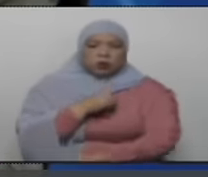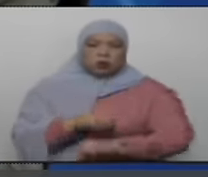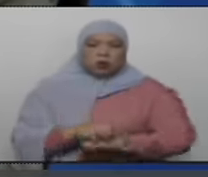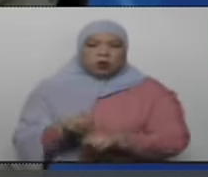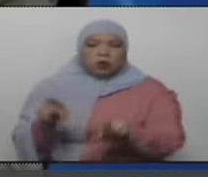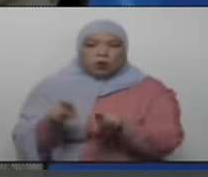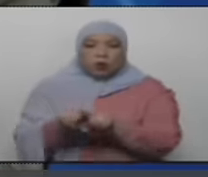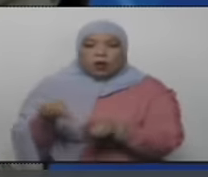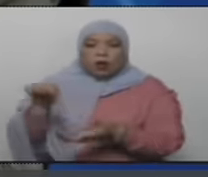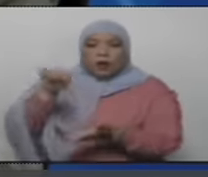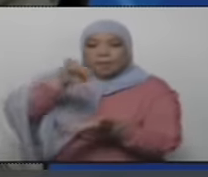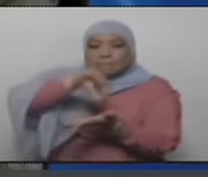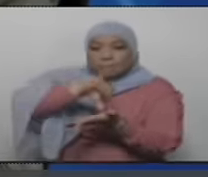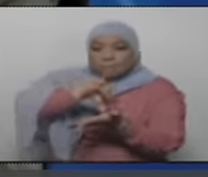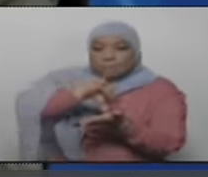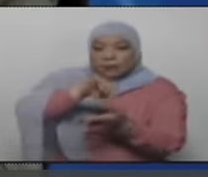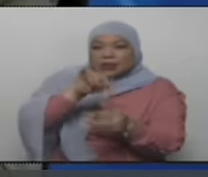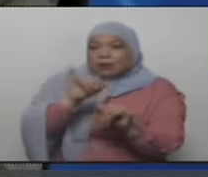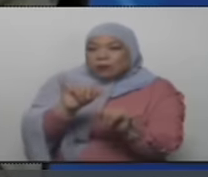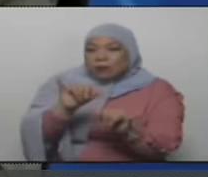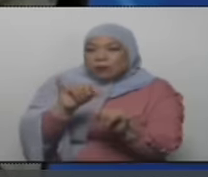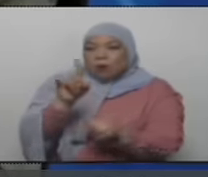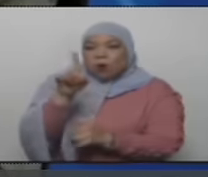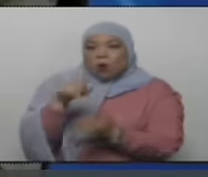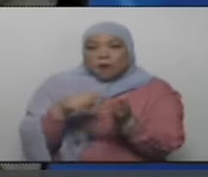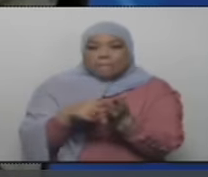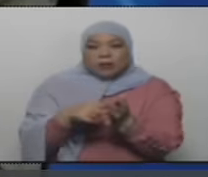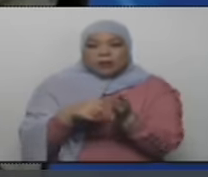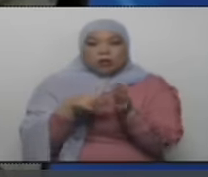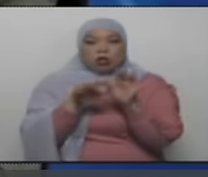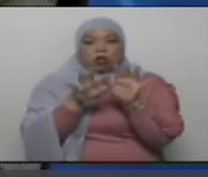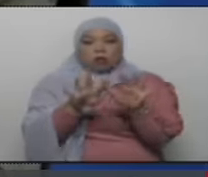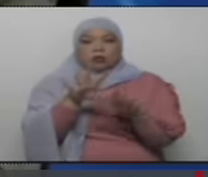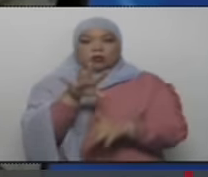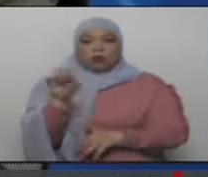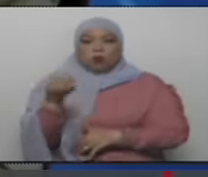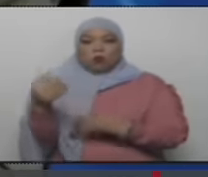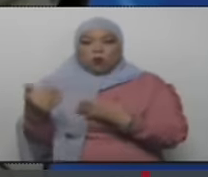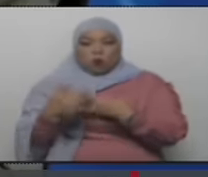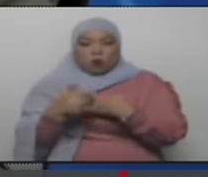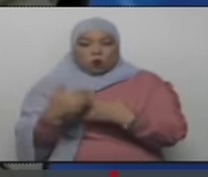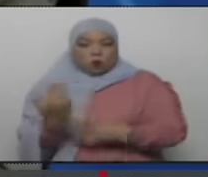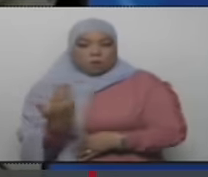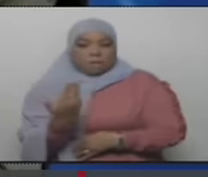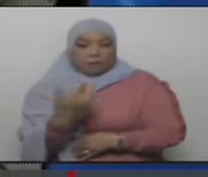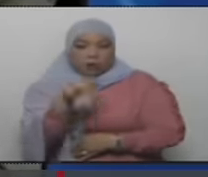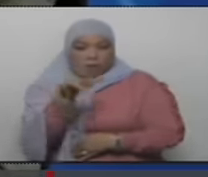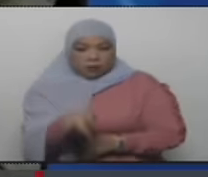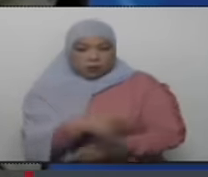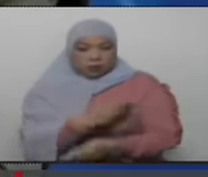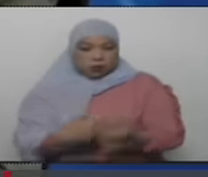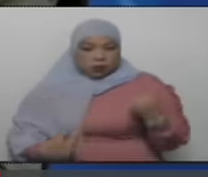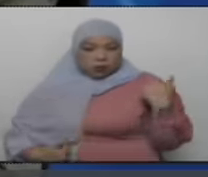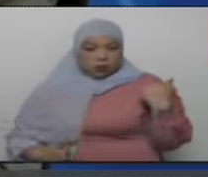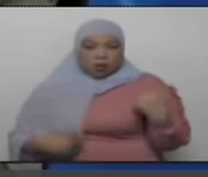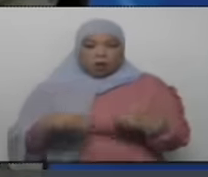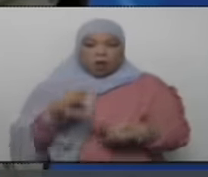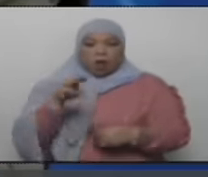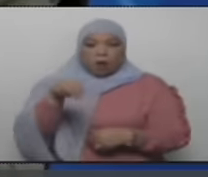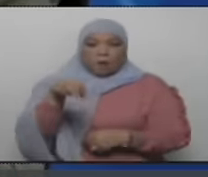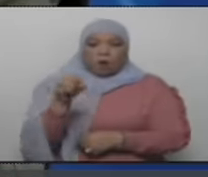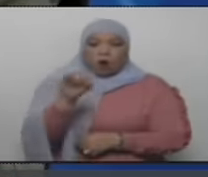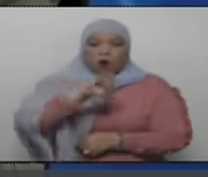Irán de los años 50 para el golpe de Estado contra el presidente Mossadegh. Ellos